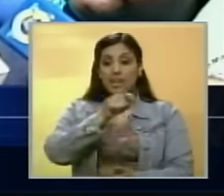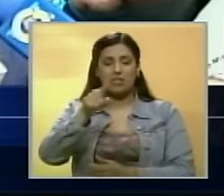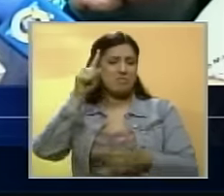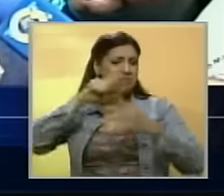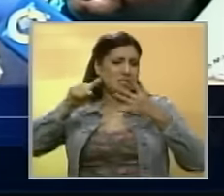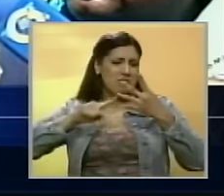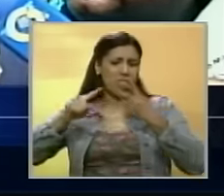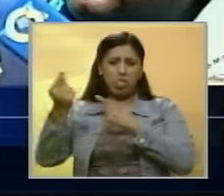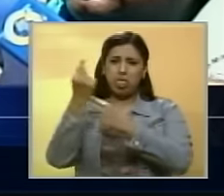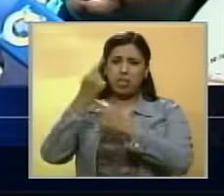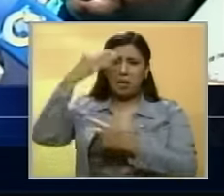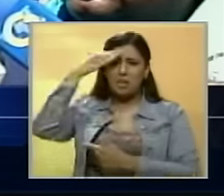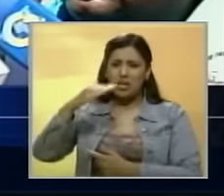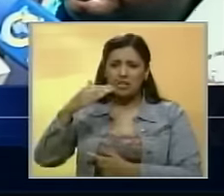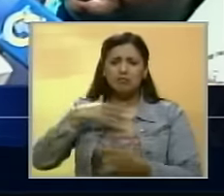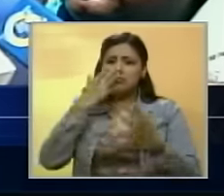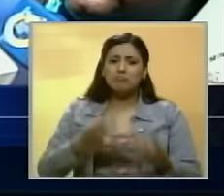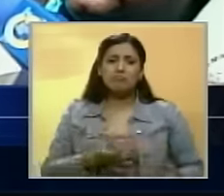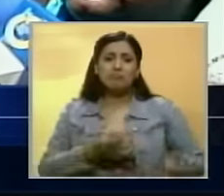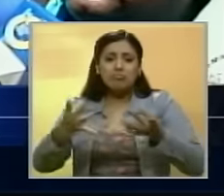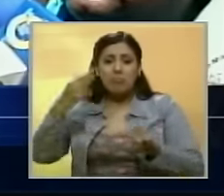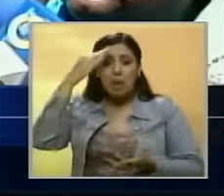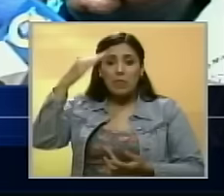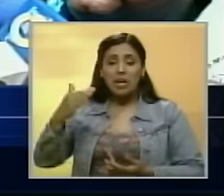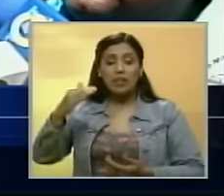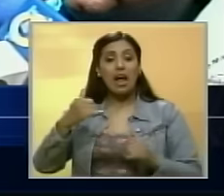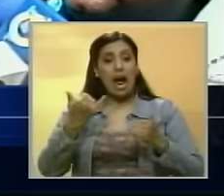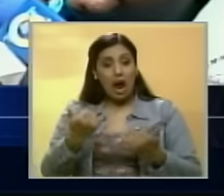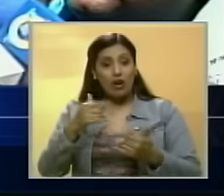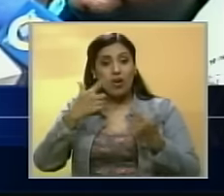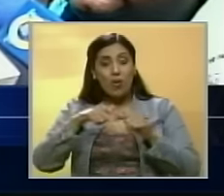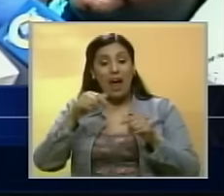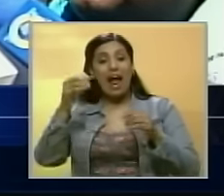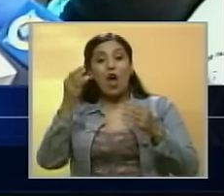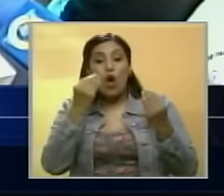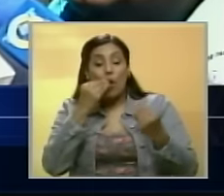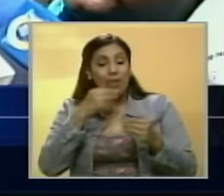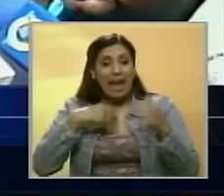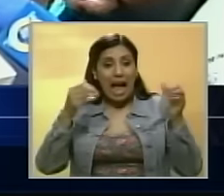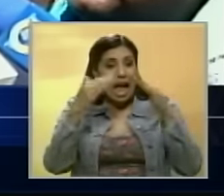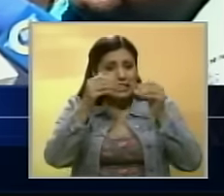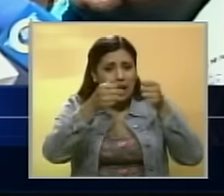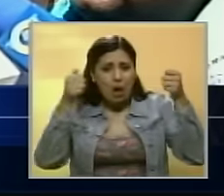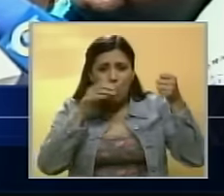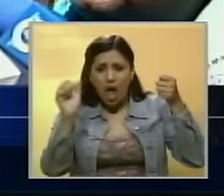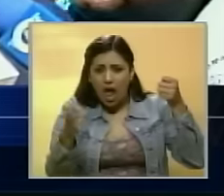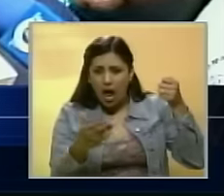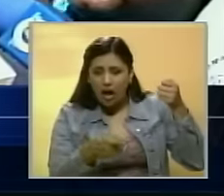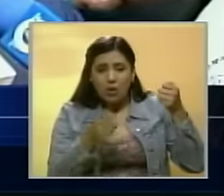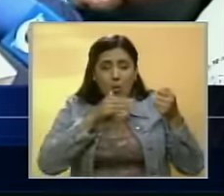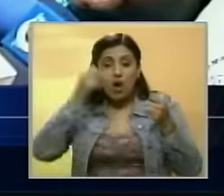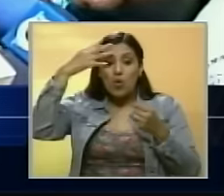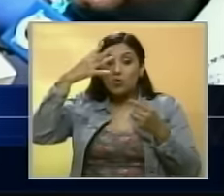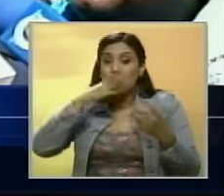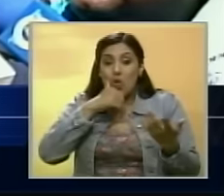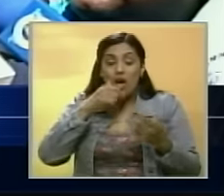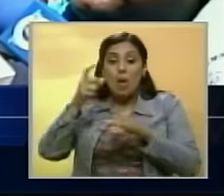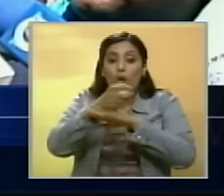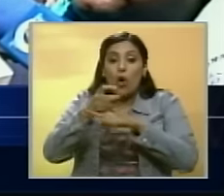mil unas actividades contra el trabajador pero la estado deción de verdad está en la nevera de las casas cuando tú llegas la abres y no hay nada ahí no hay ni luz ahorita porque el